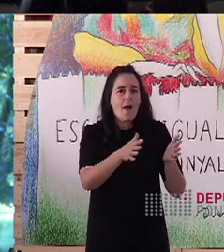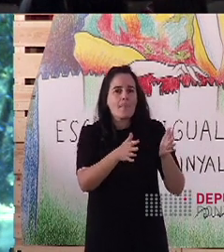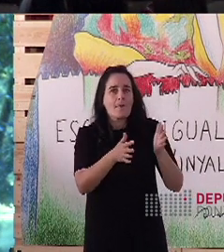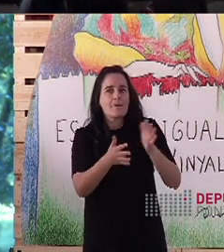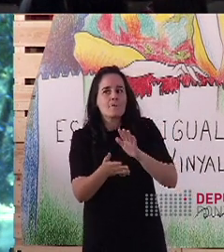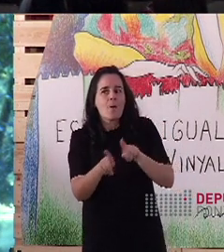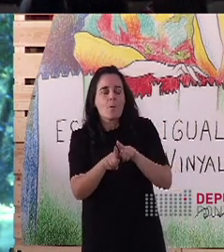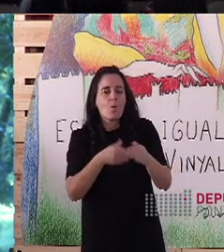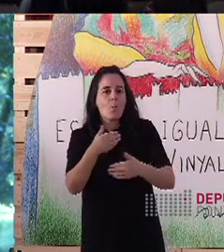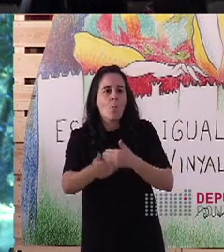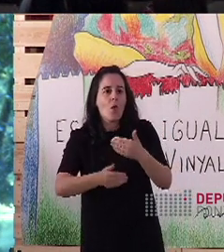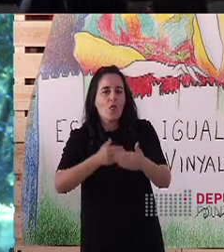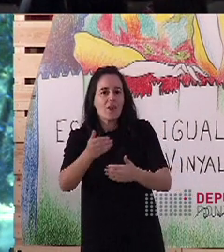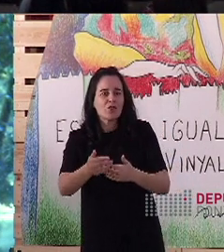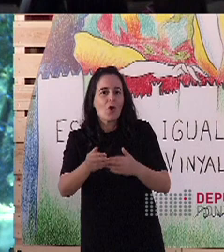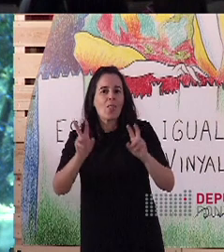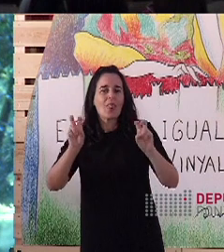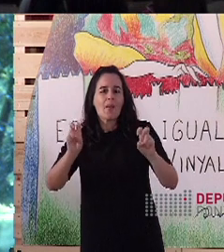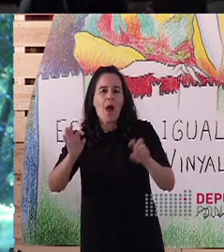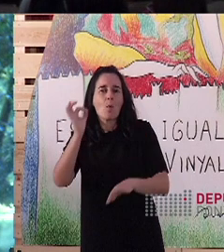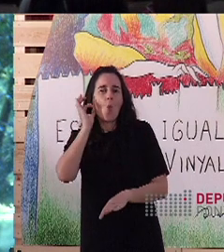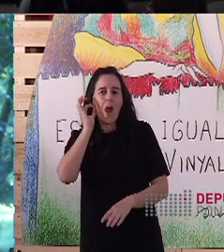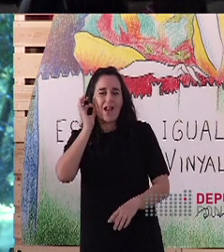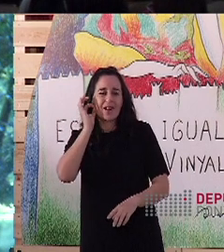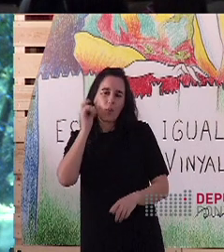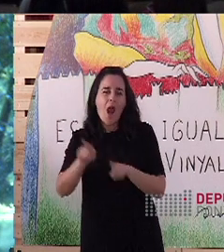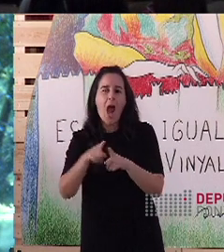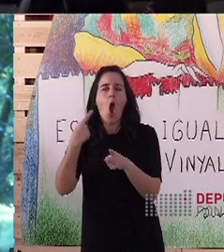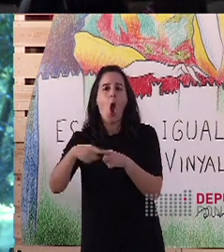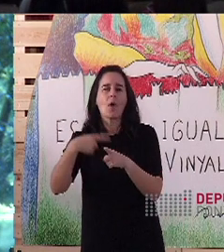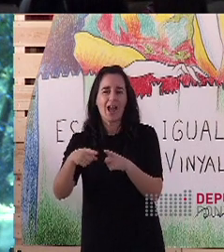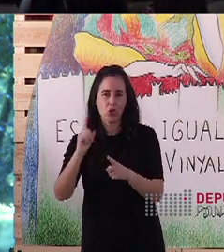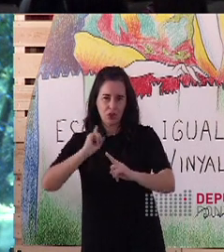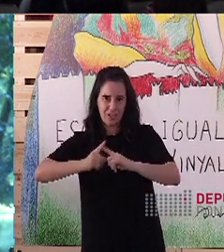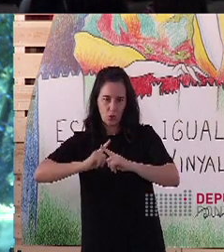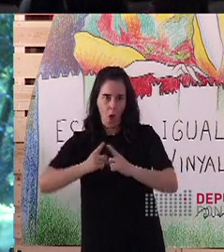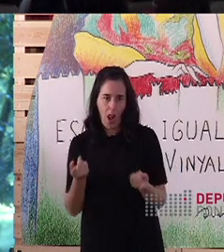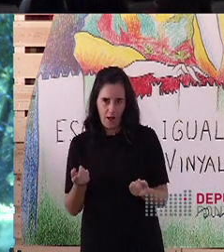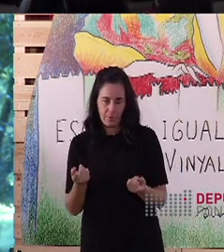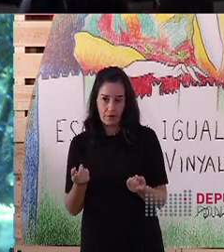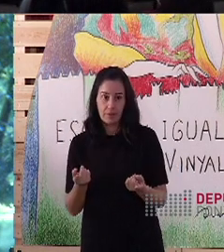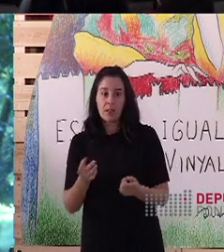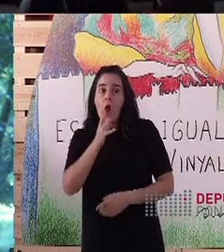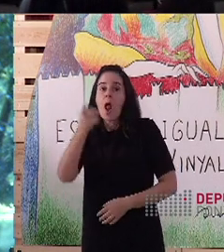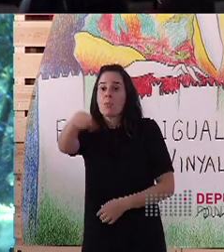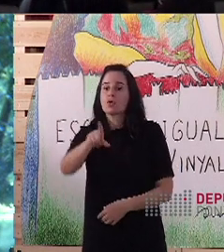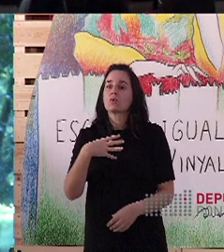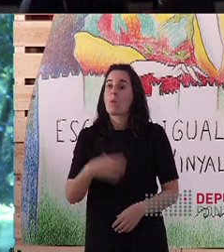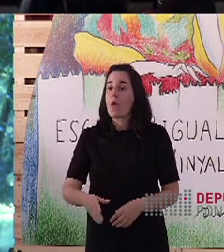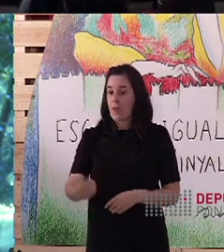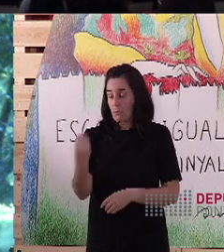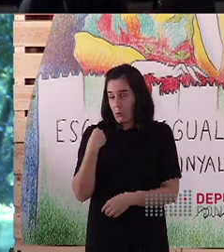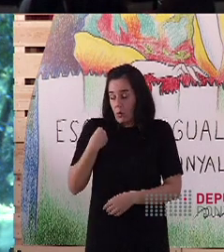más crecientes, de sexualización de las mujeres. Y me vais a preguntar, me podríais preguntar, esto es algo retórico que